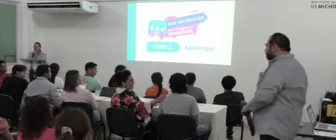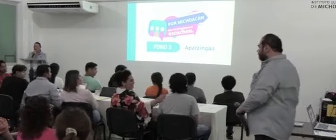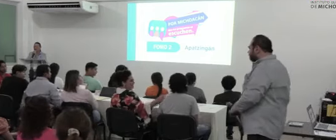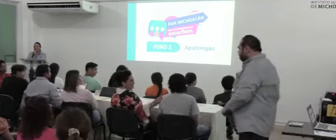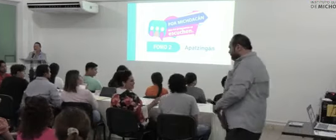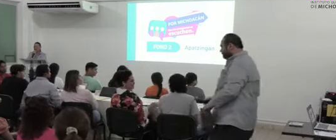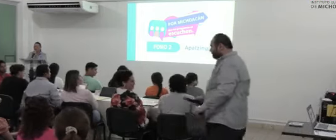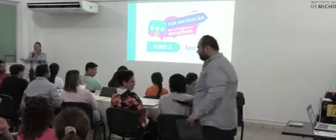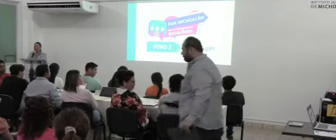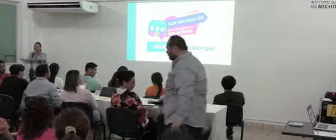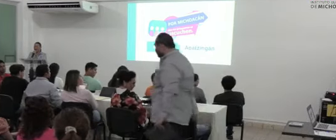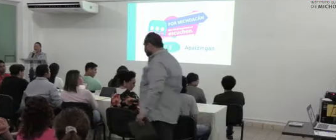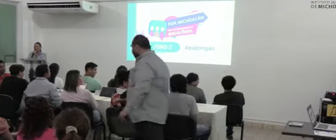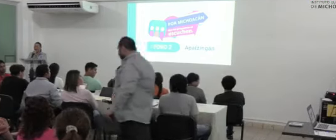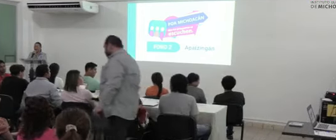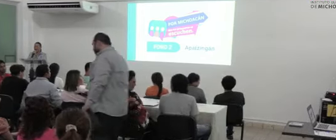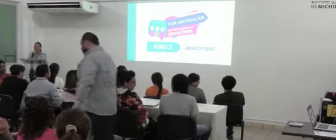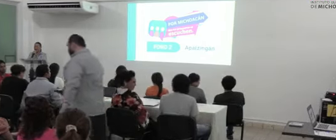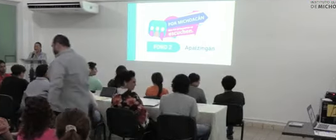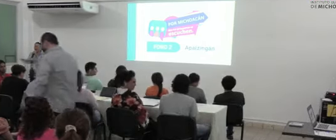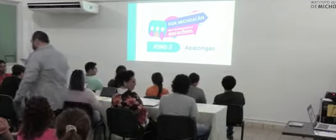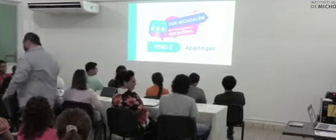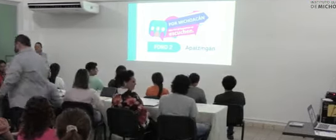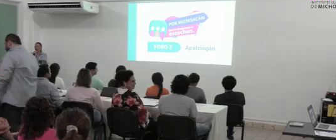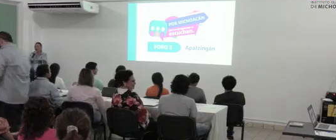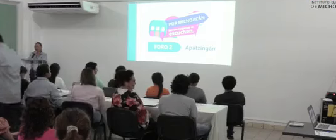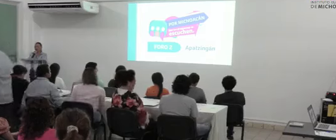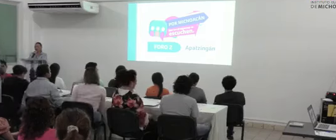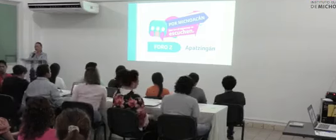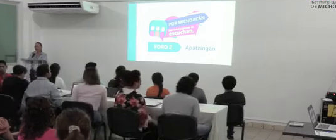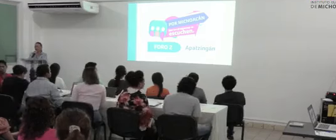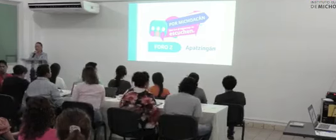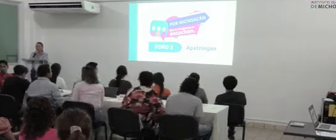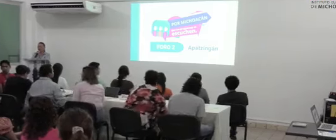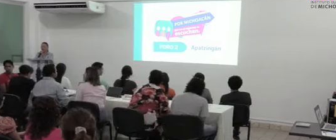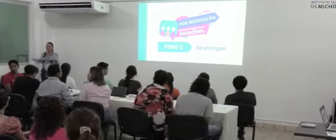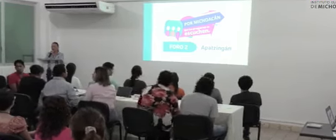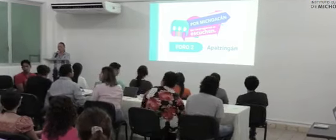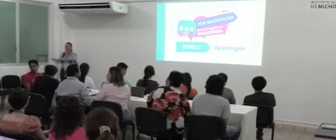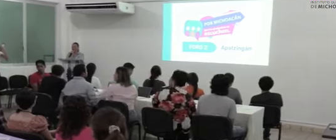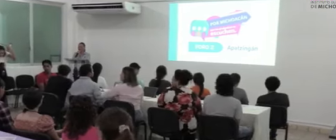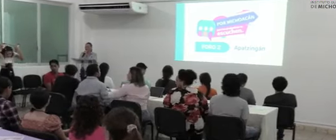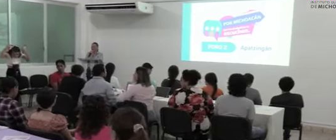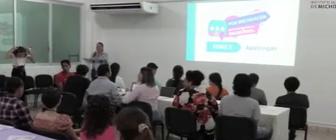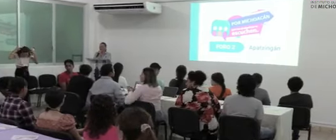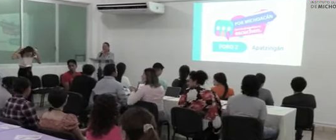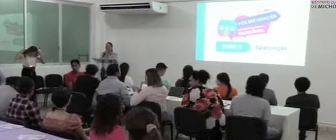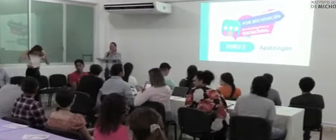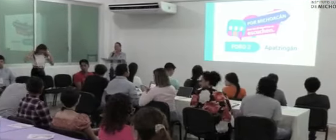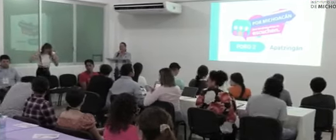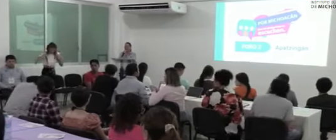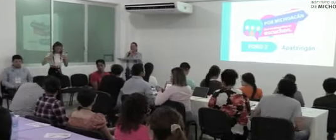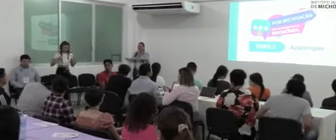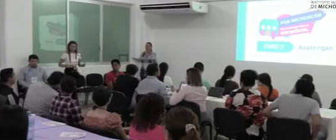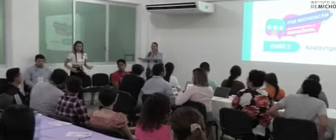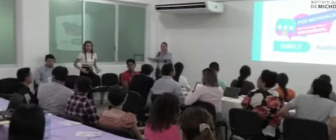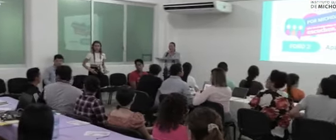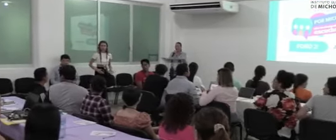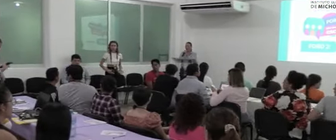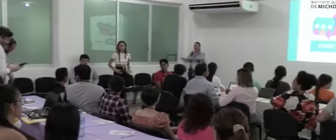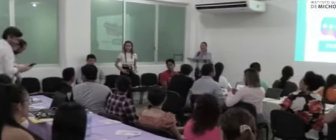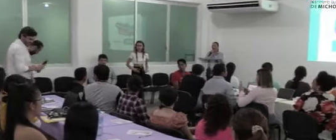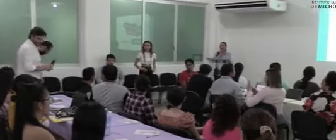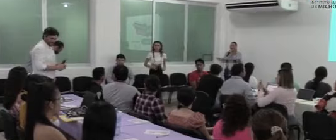Escuchamos enseguida el mensaje del presidente del Consejo Económico y Social de Michoacán, licenciado